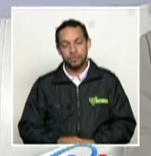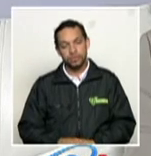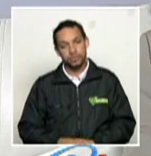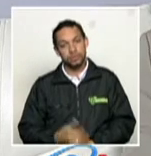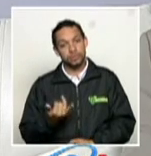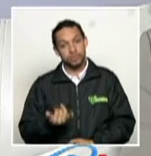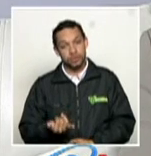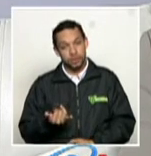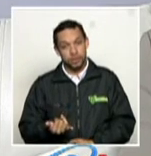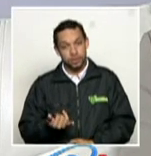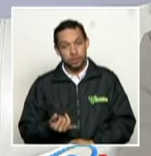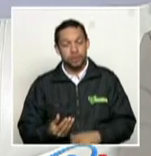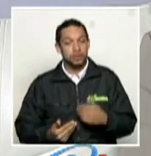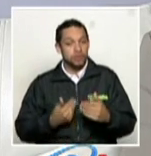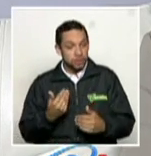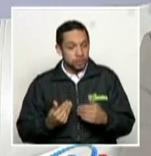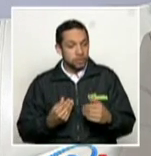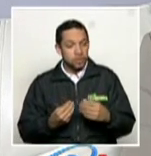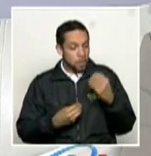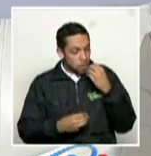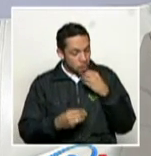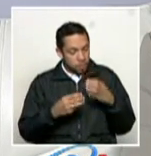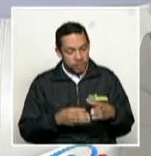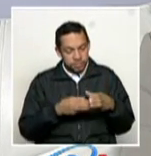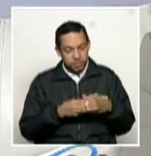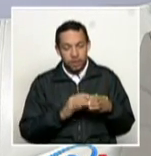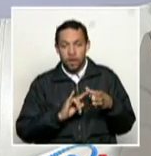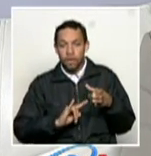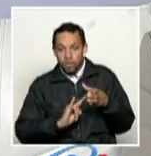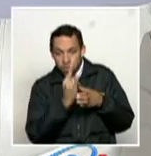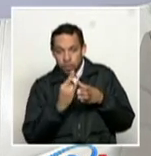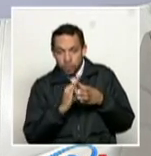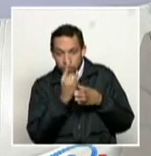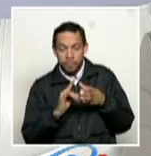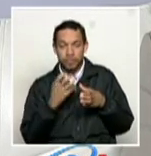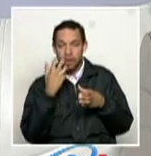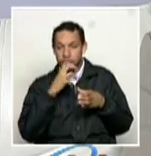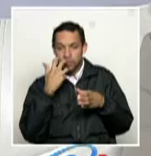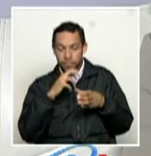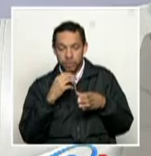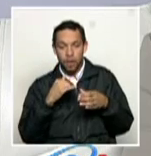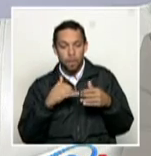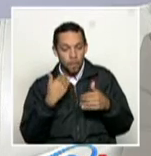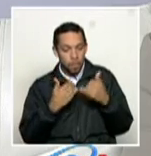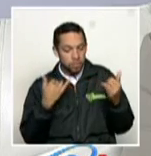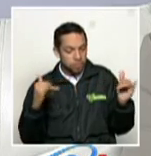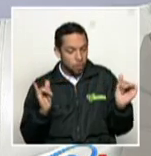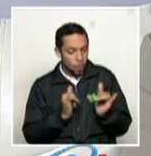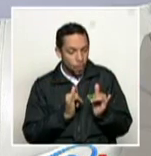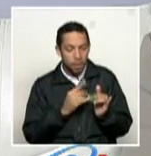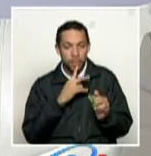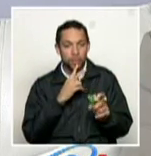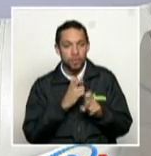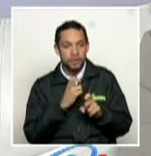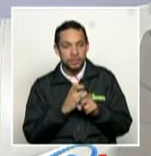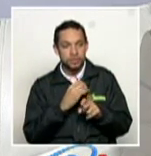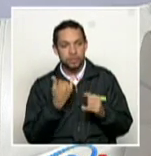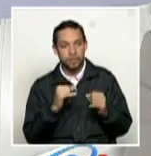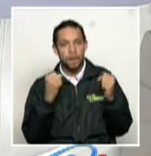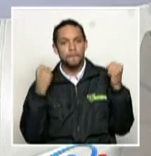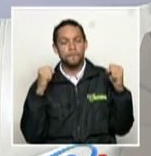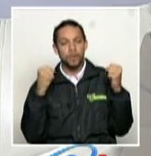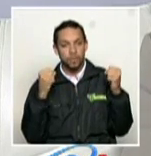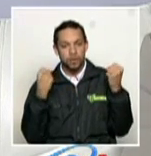pues yo he tratado lo que más he podido con las dietas, pero o sea, lo que bajo de peso ha sido poquito. Y me mantengo la verdad muy preocupada porque